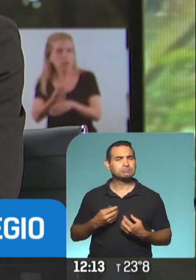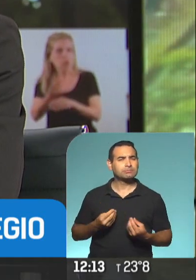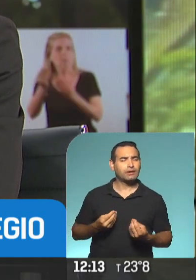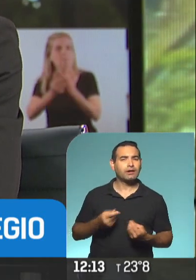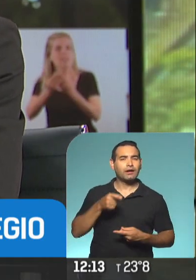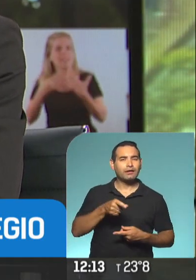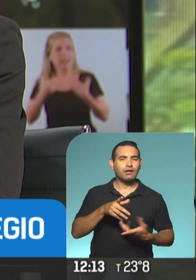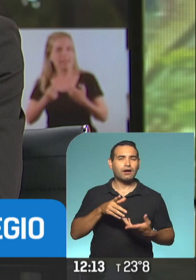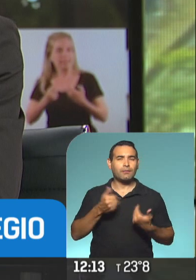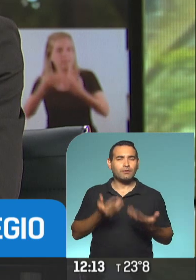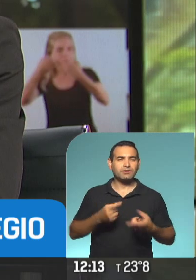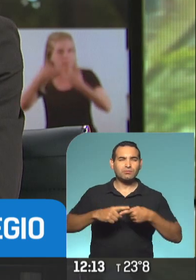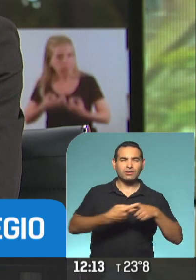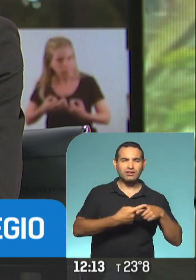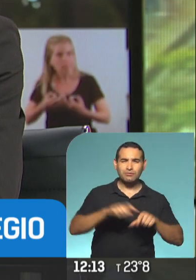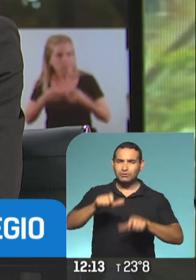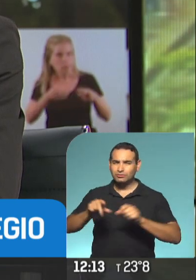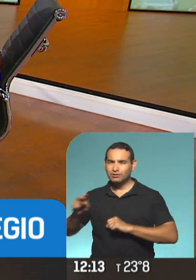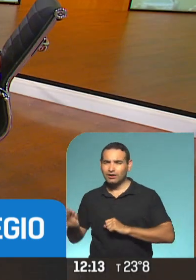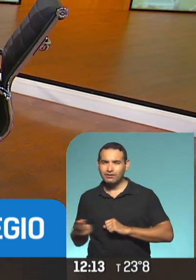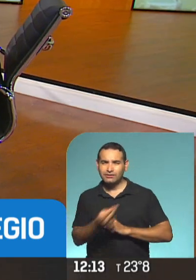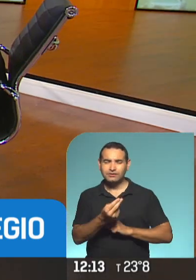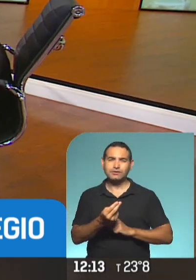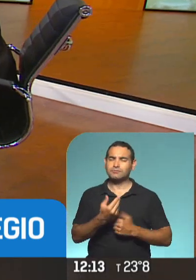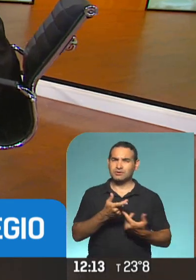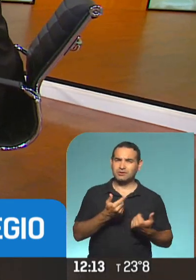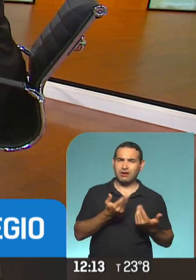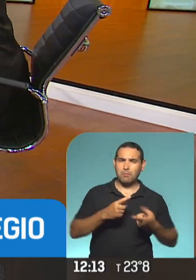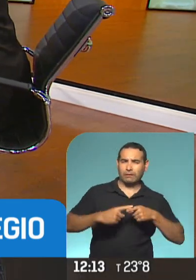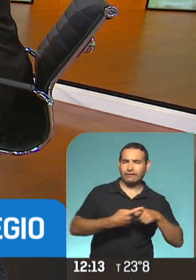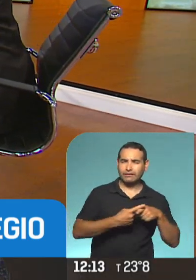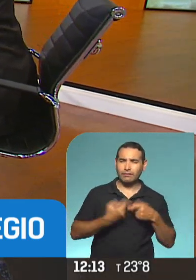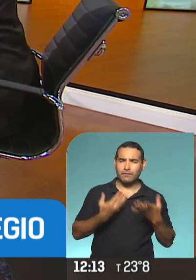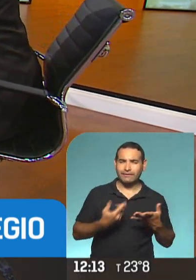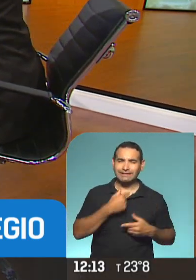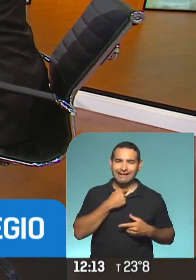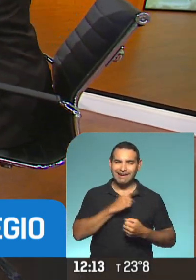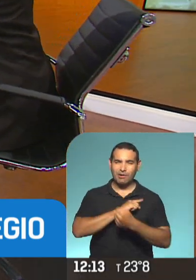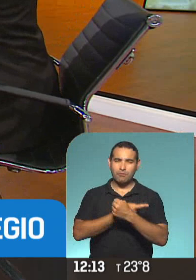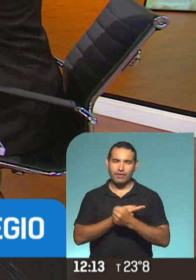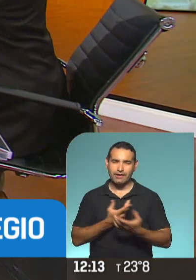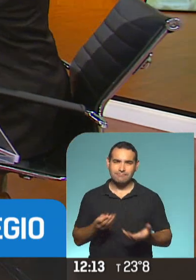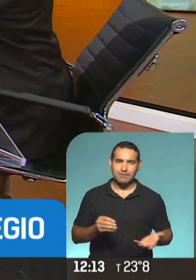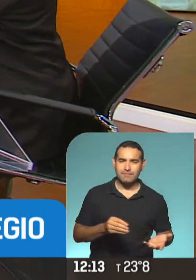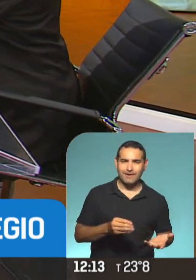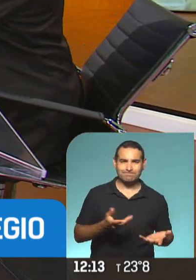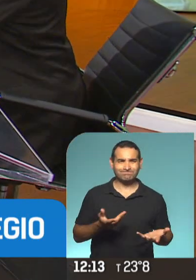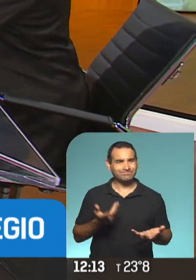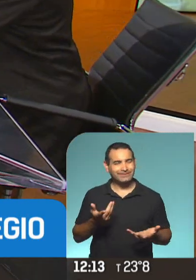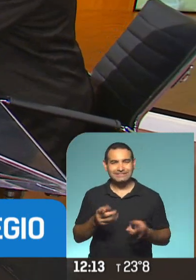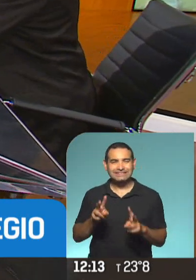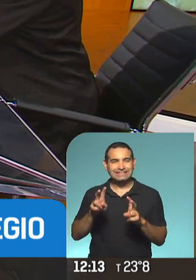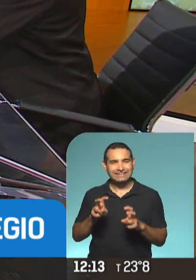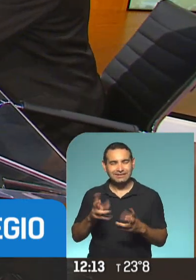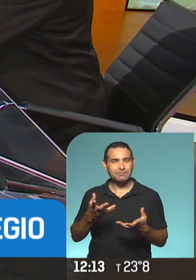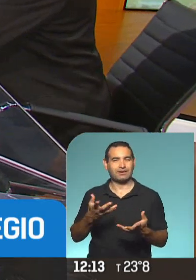haga política en medio de la muerte, ¿no? Jugar a la política, al juego del poder, con algo que está directamente relacionado con la